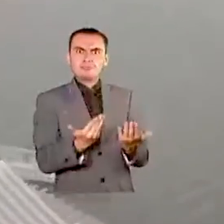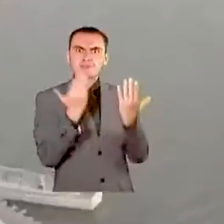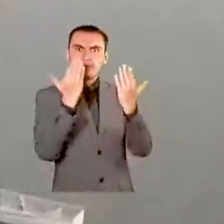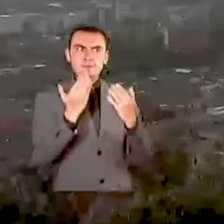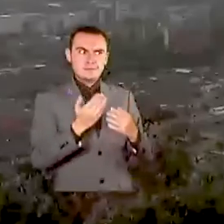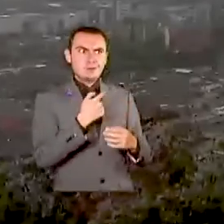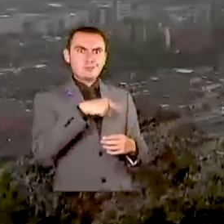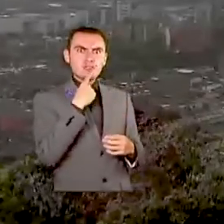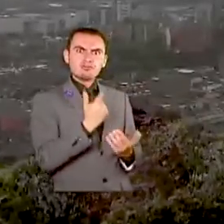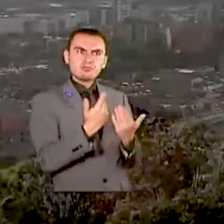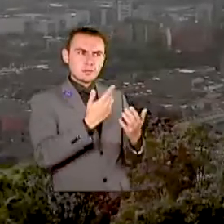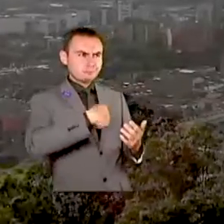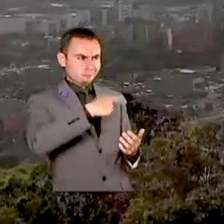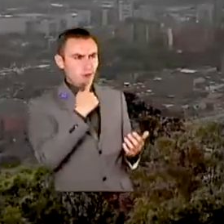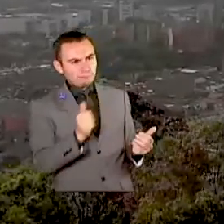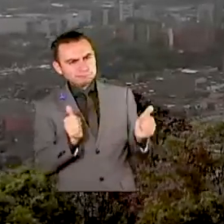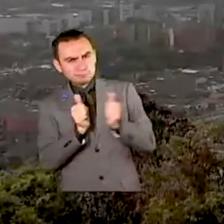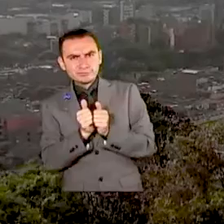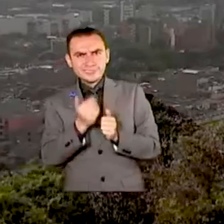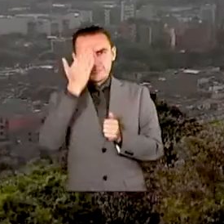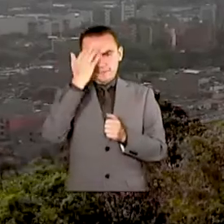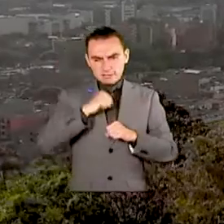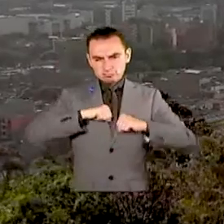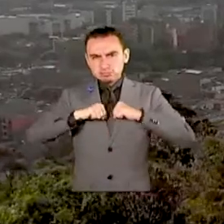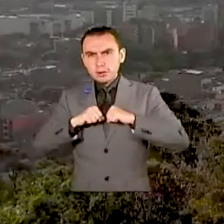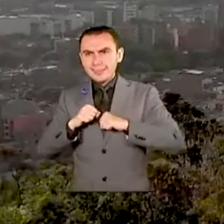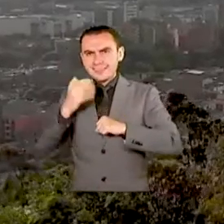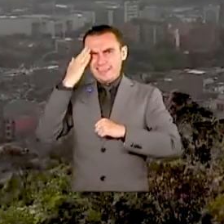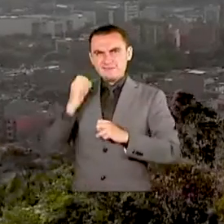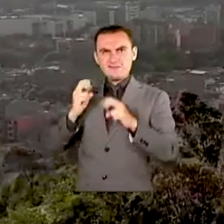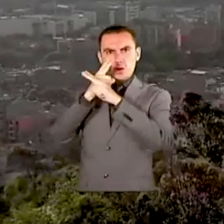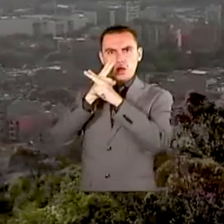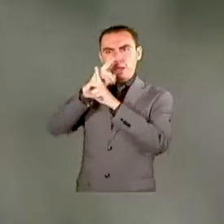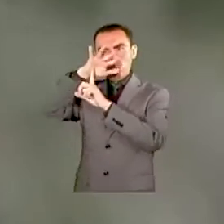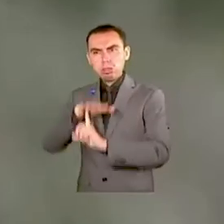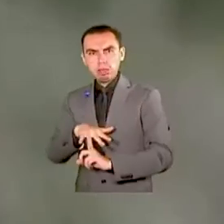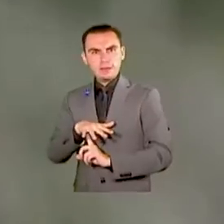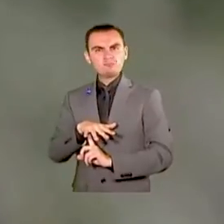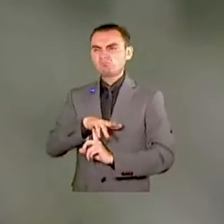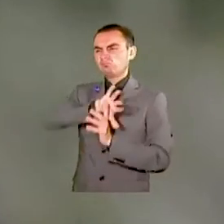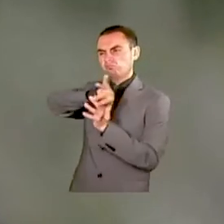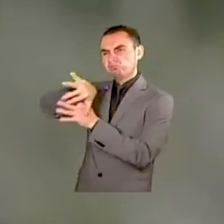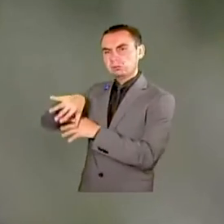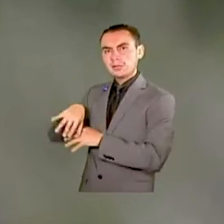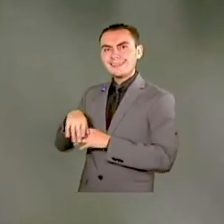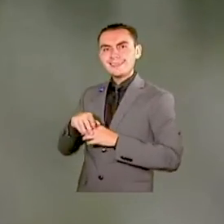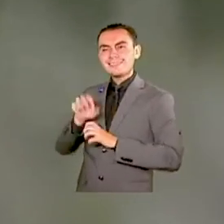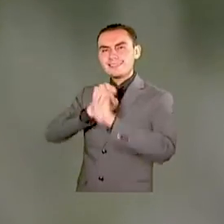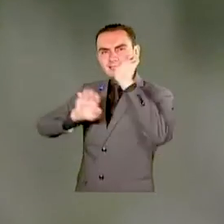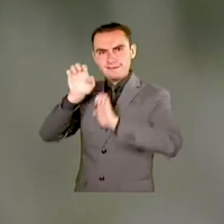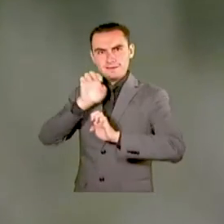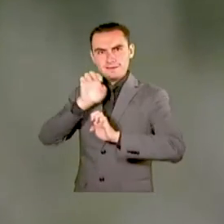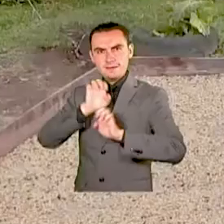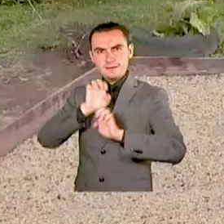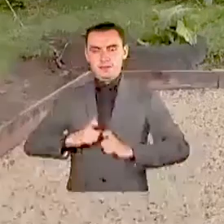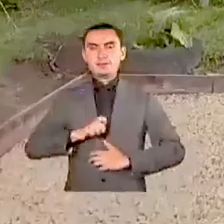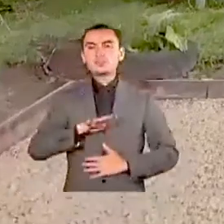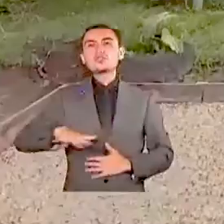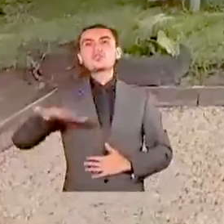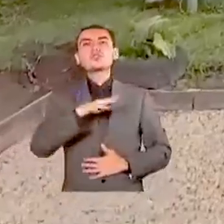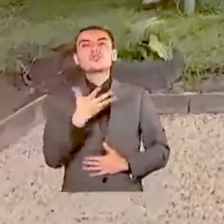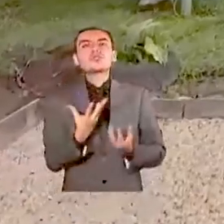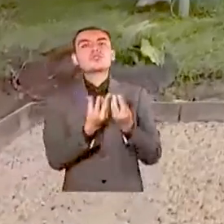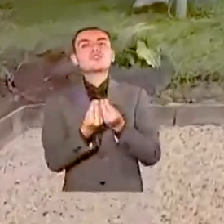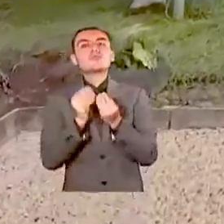manera efectiva en esa eliminación de violencias y que busca defender los derechos de las mujeres cuando en los